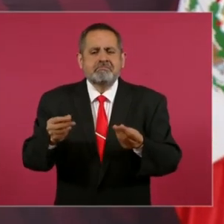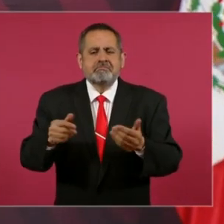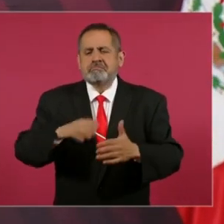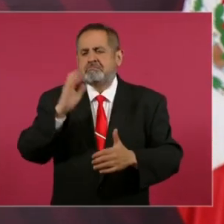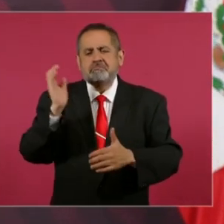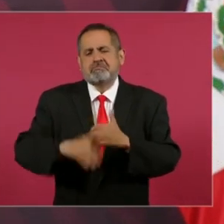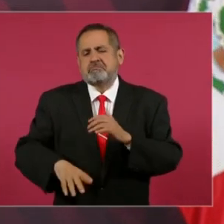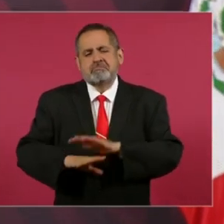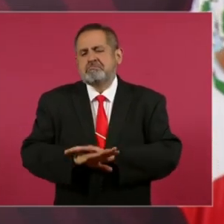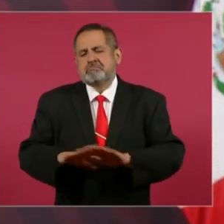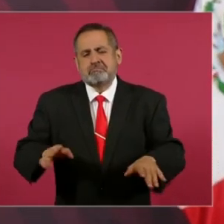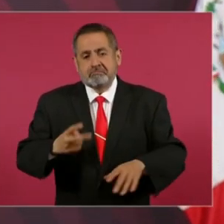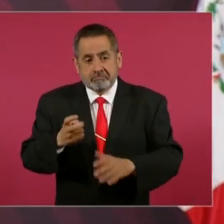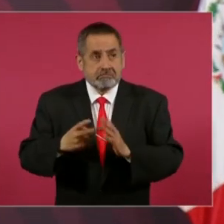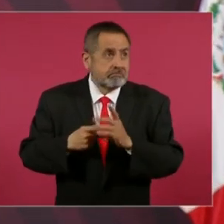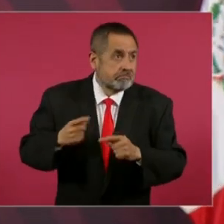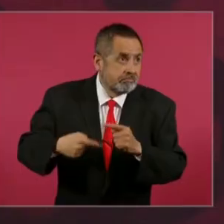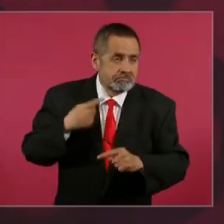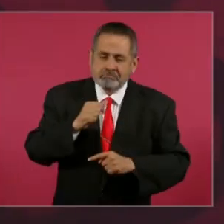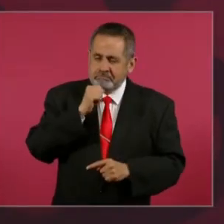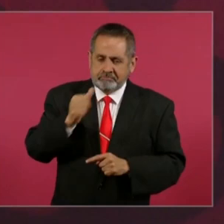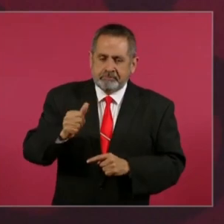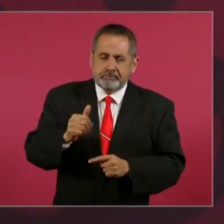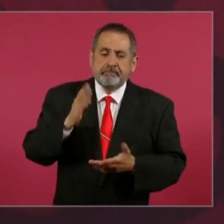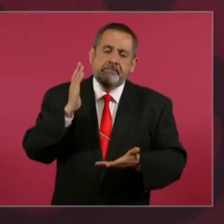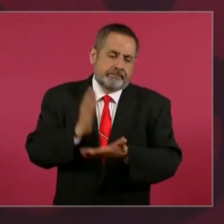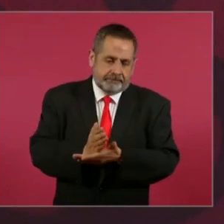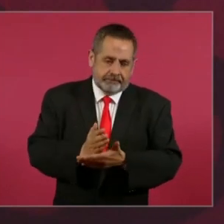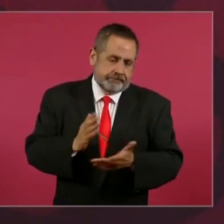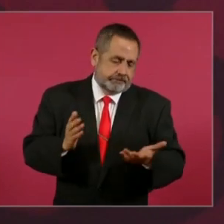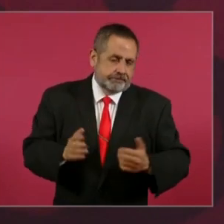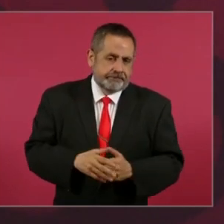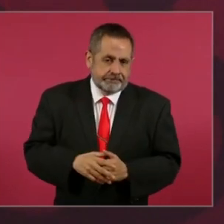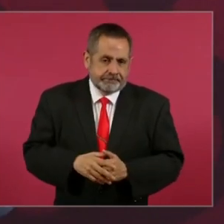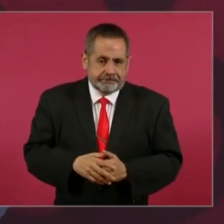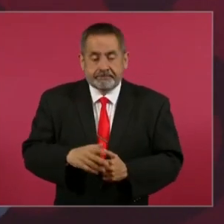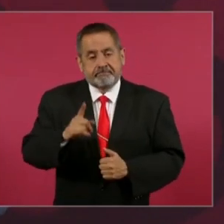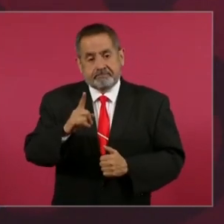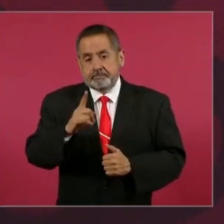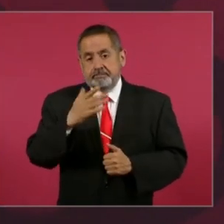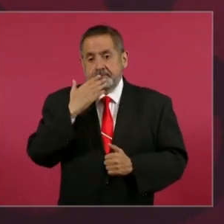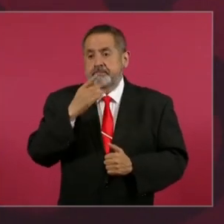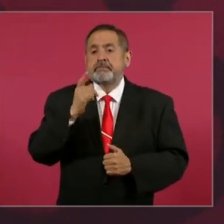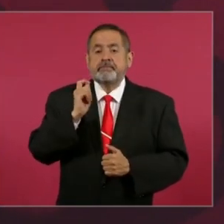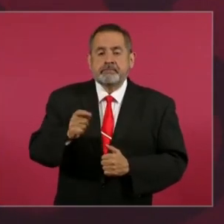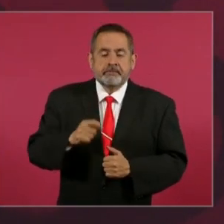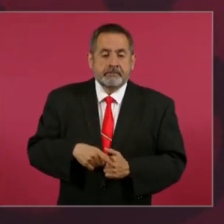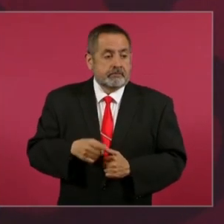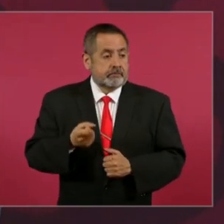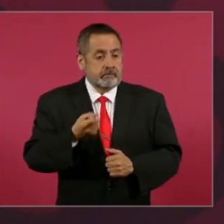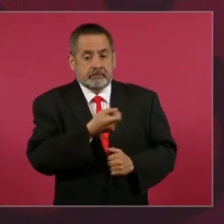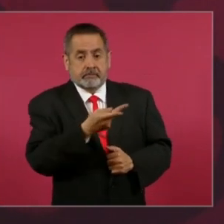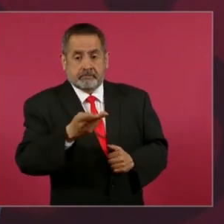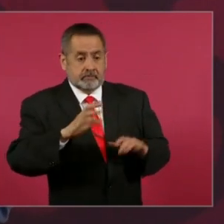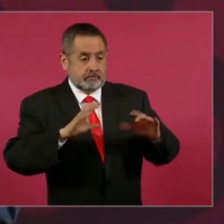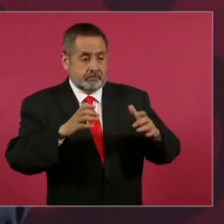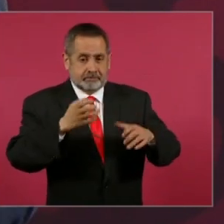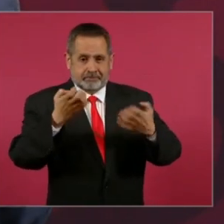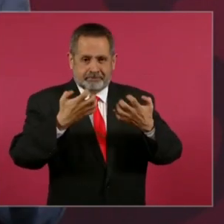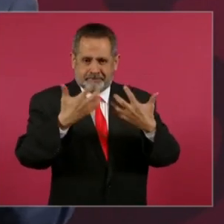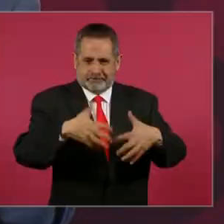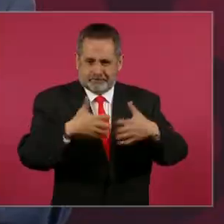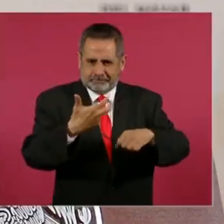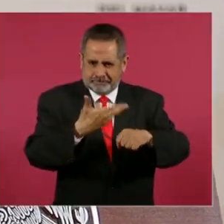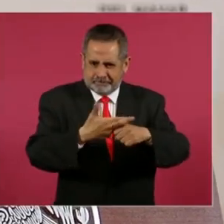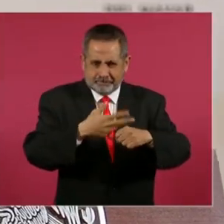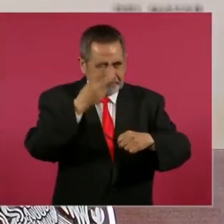Es bueno, por otro lado, que ya algunos empresarios